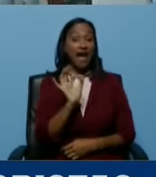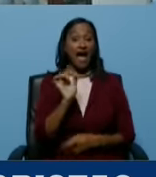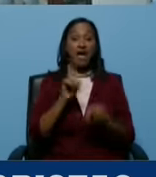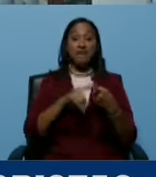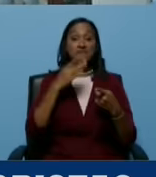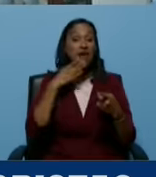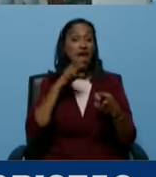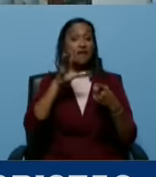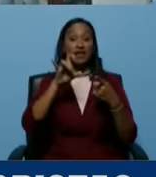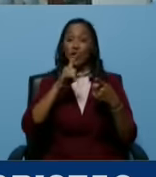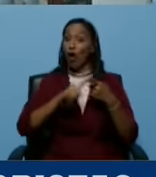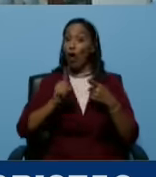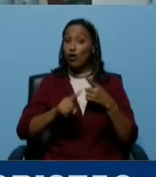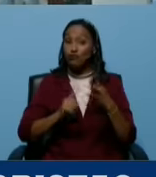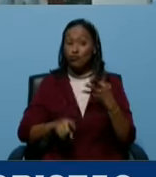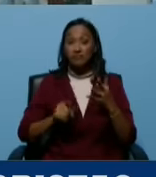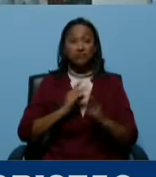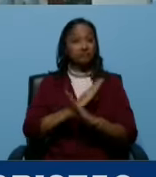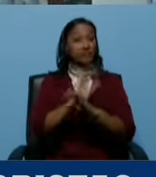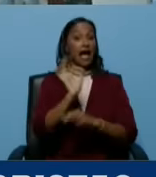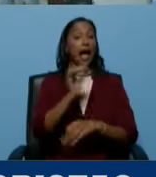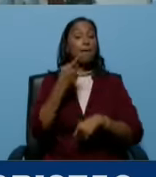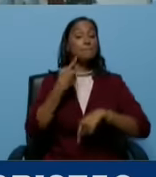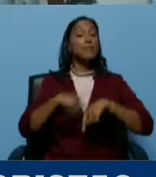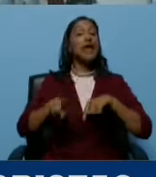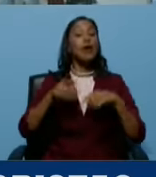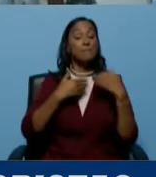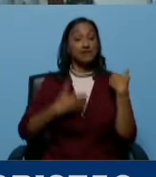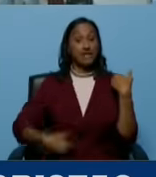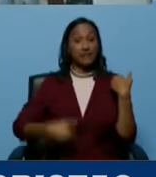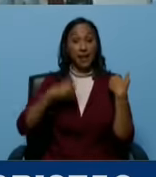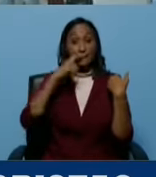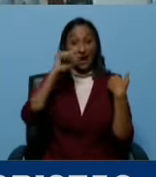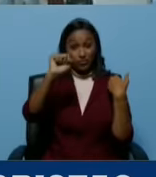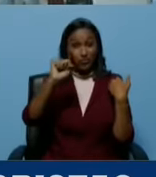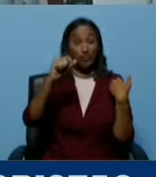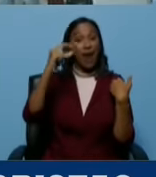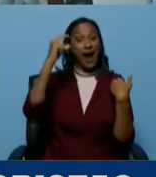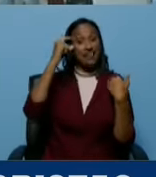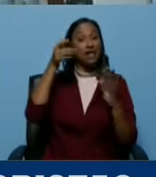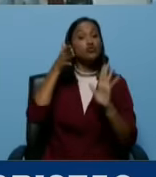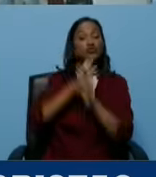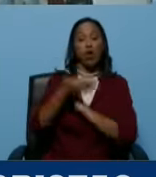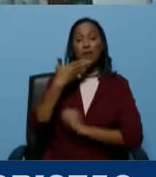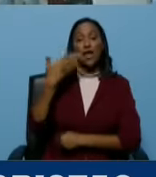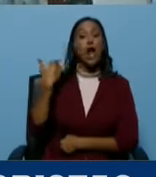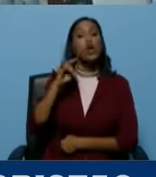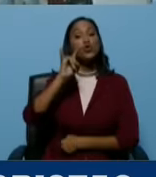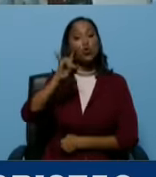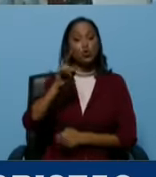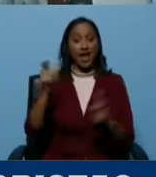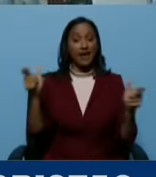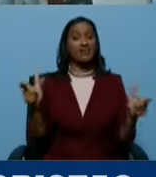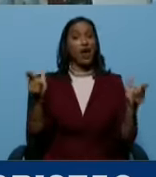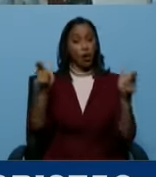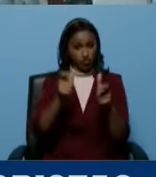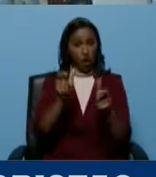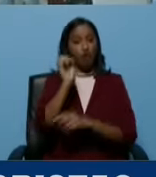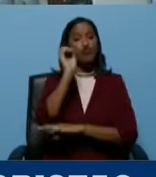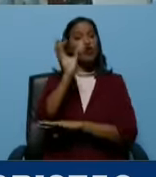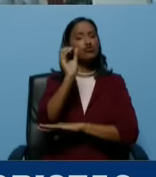el presidente de la República, el día del Consejo de Estado y Consejo de Defensa de la Nación, el pasado lunes, cuando